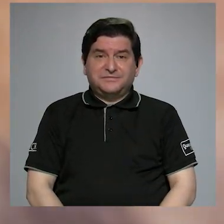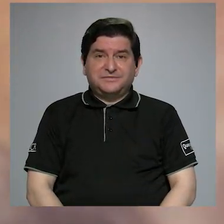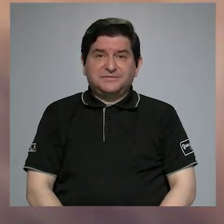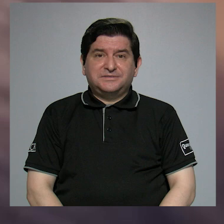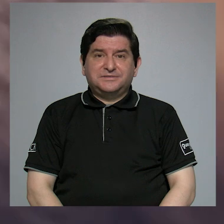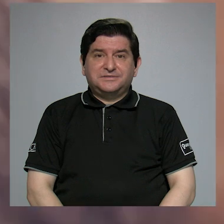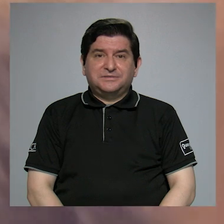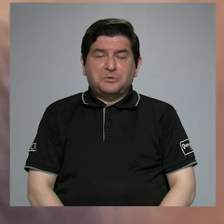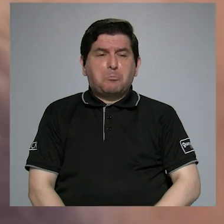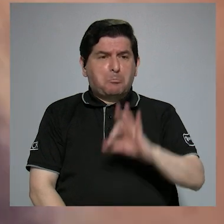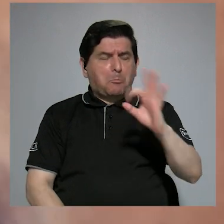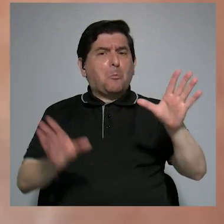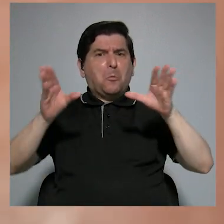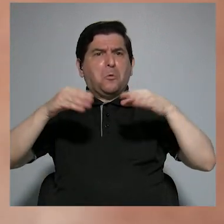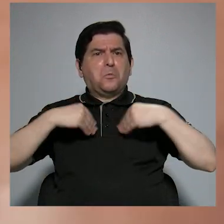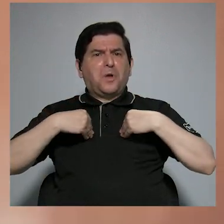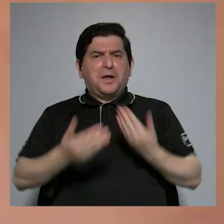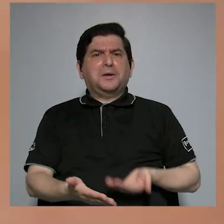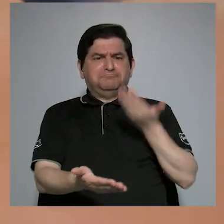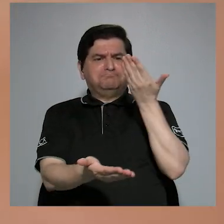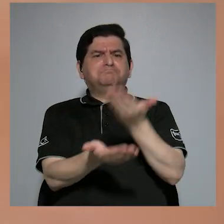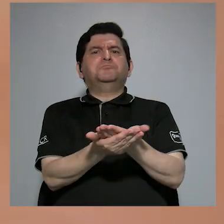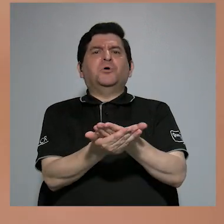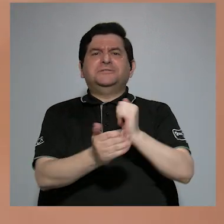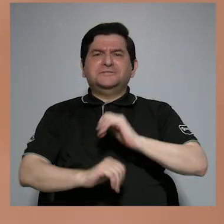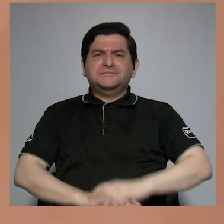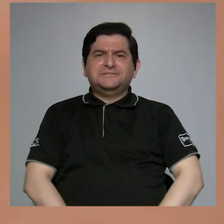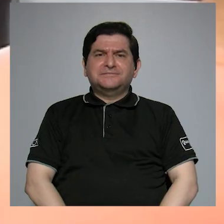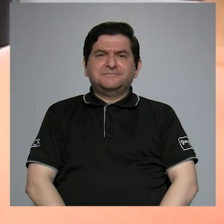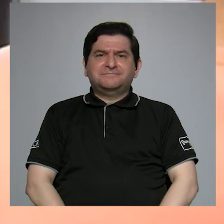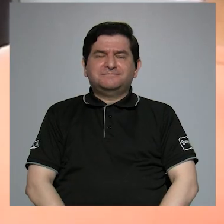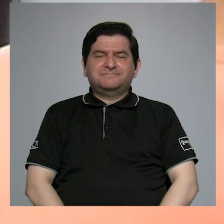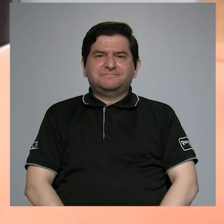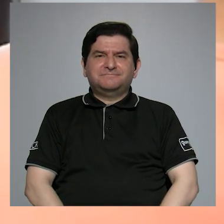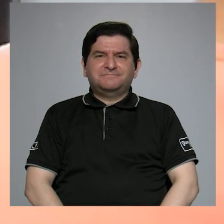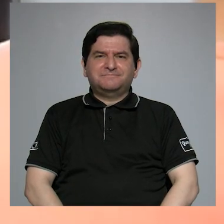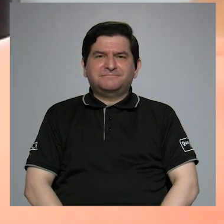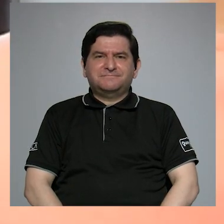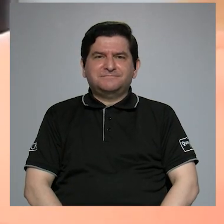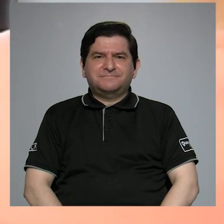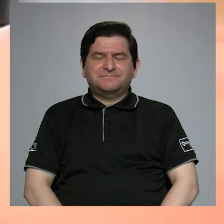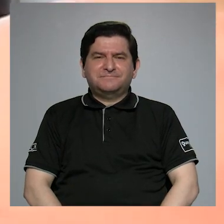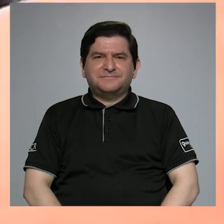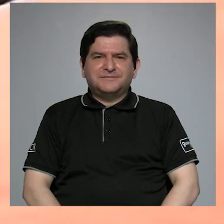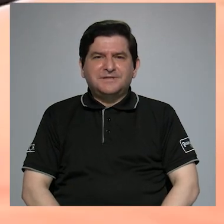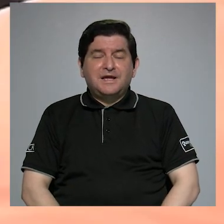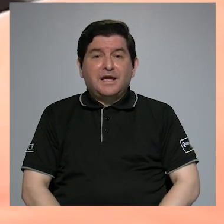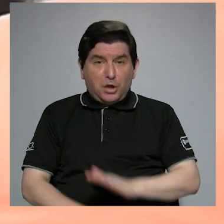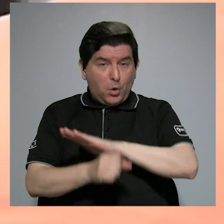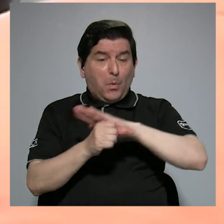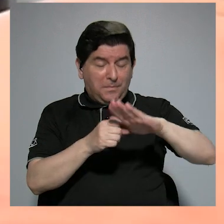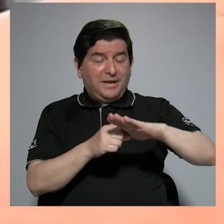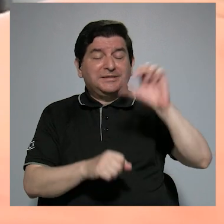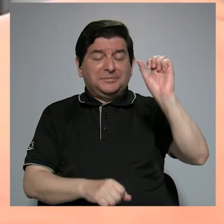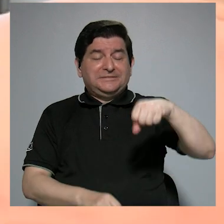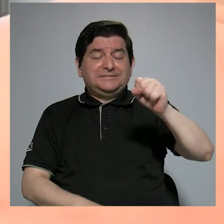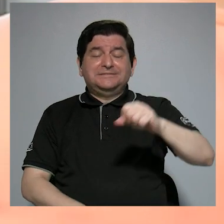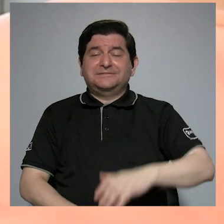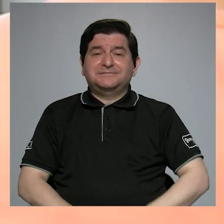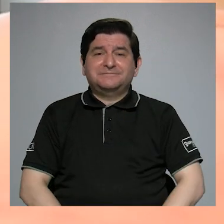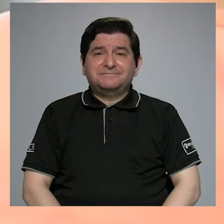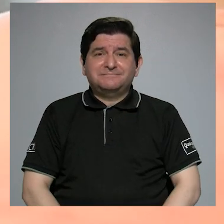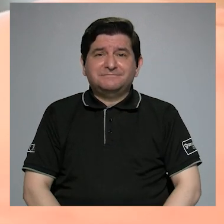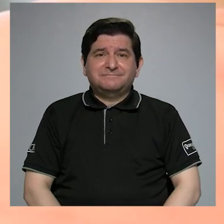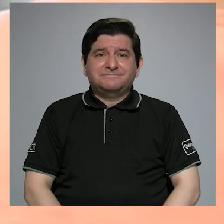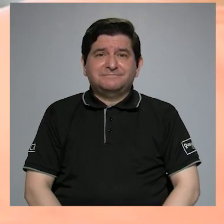sido muy bien recibida la propuesta, más bien es aplaudida, interesante. me imagino. Totalmente, y